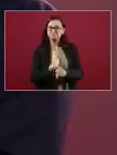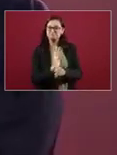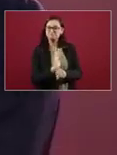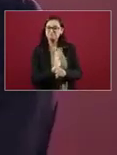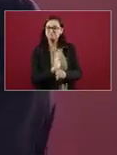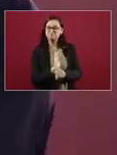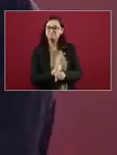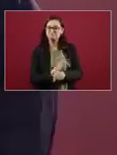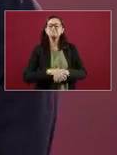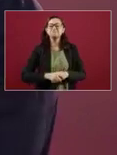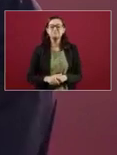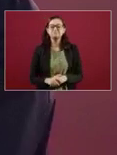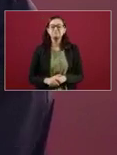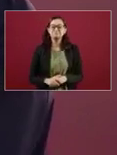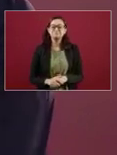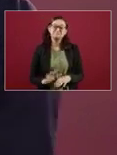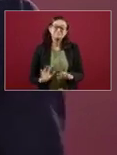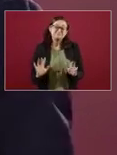No se